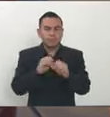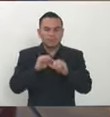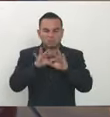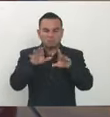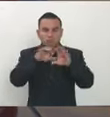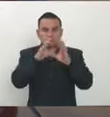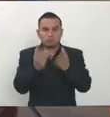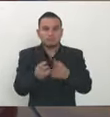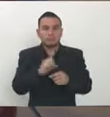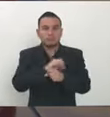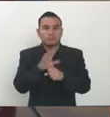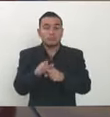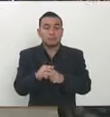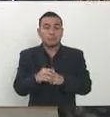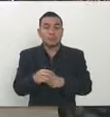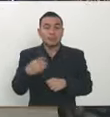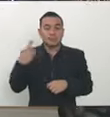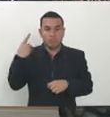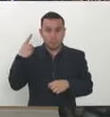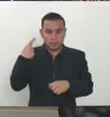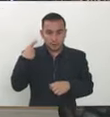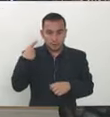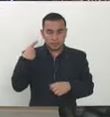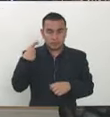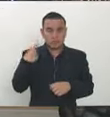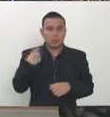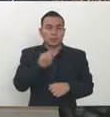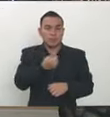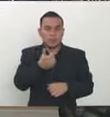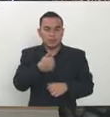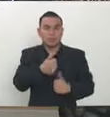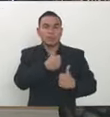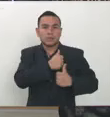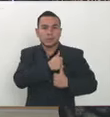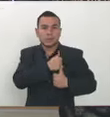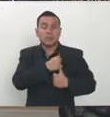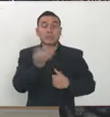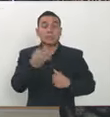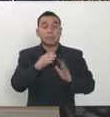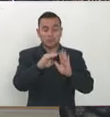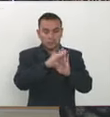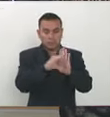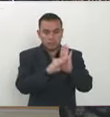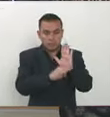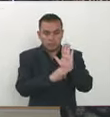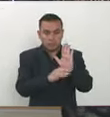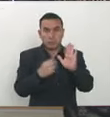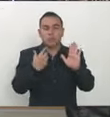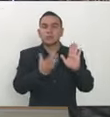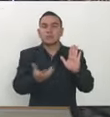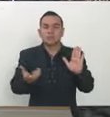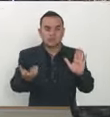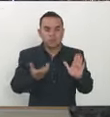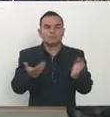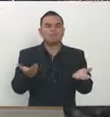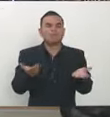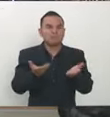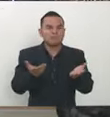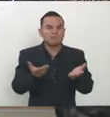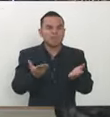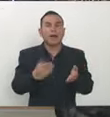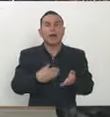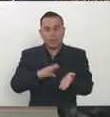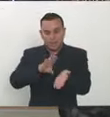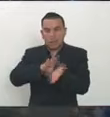Entonces, tanto el director de la policía, el ministro de defensa, pásenos los listados, ministro de obras públicas, los de CIFCO, etcétera, que estén